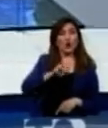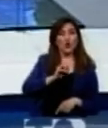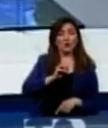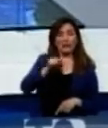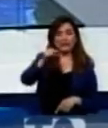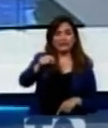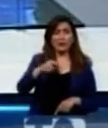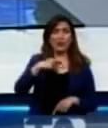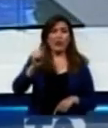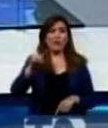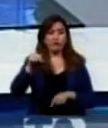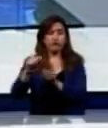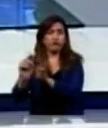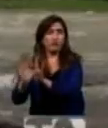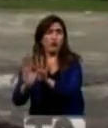ayudar a los desplazados.